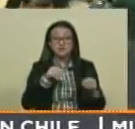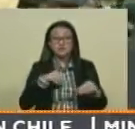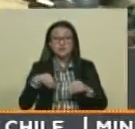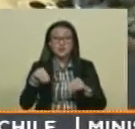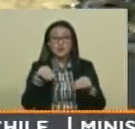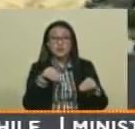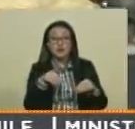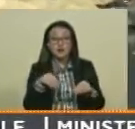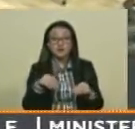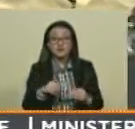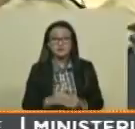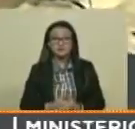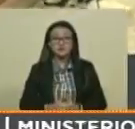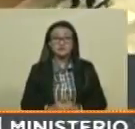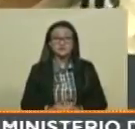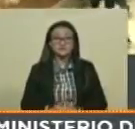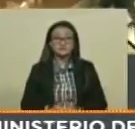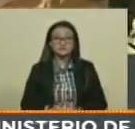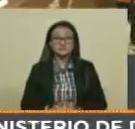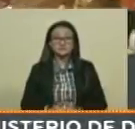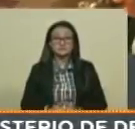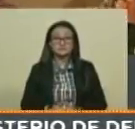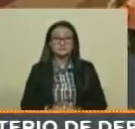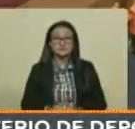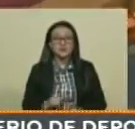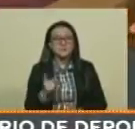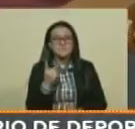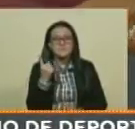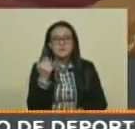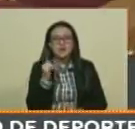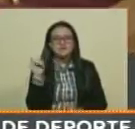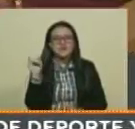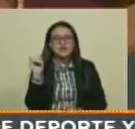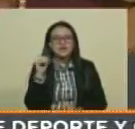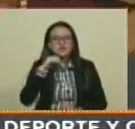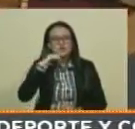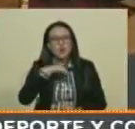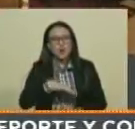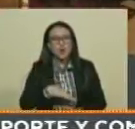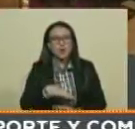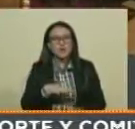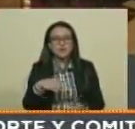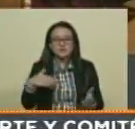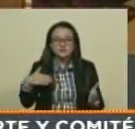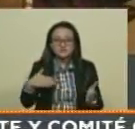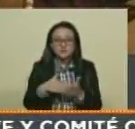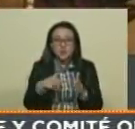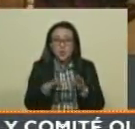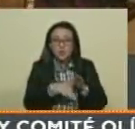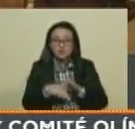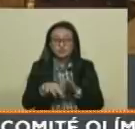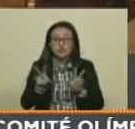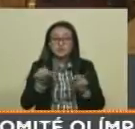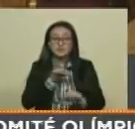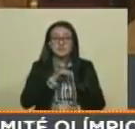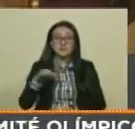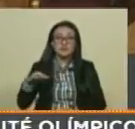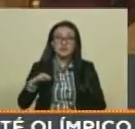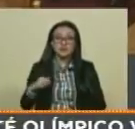trata de la primera vez en la historia que se ha atacado la corrupción del sector privado.